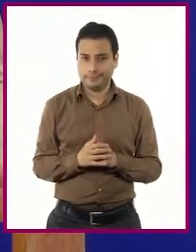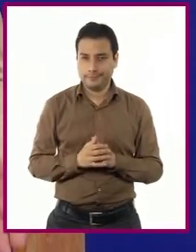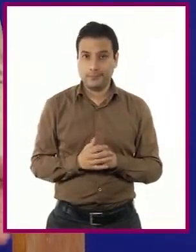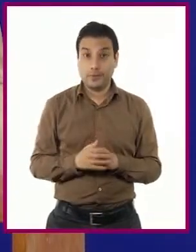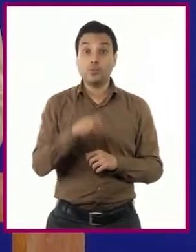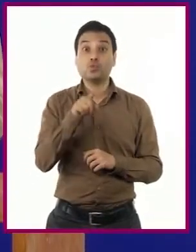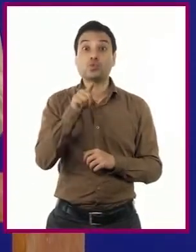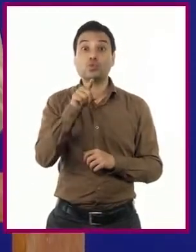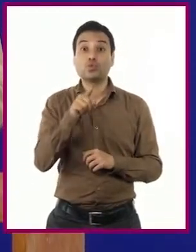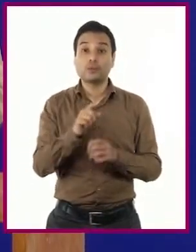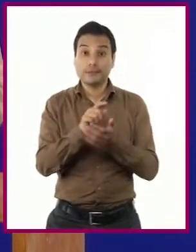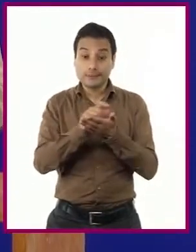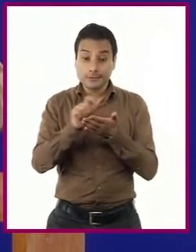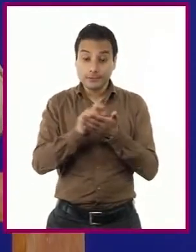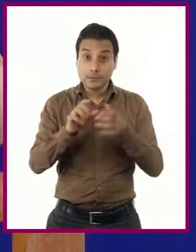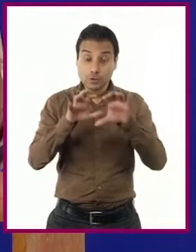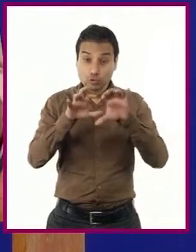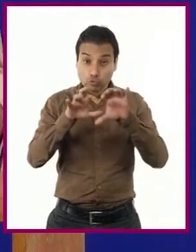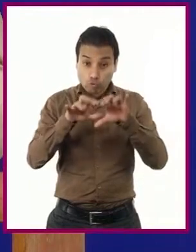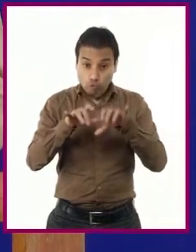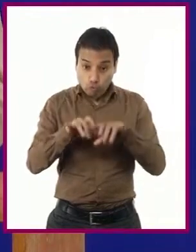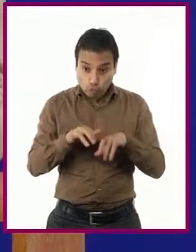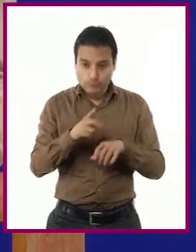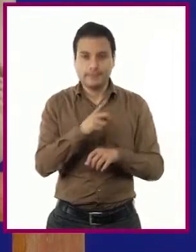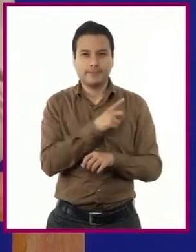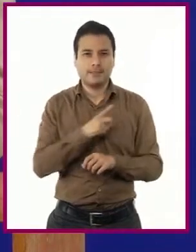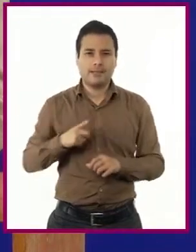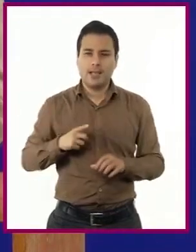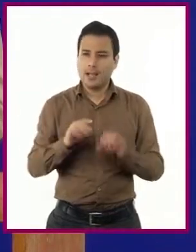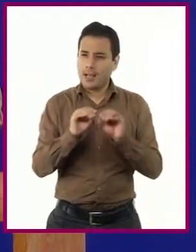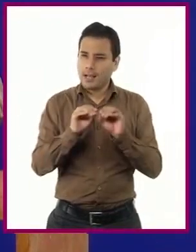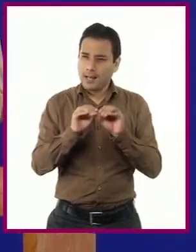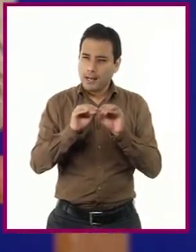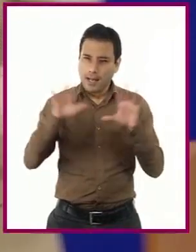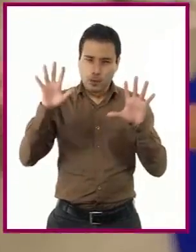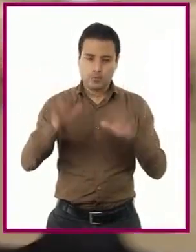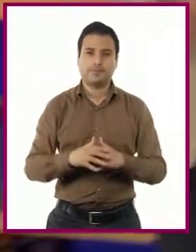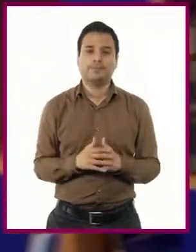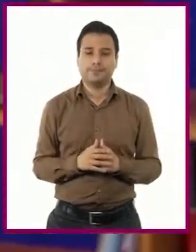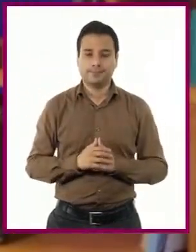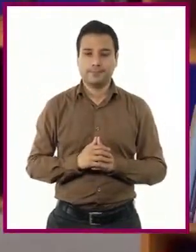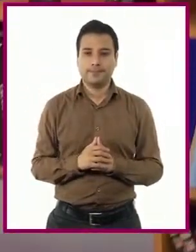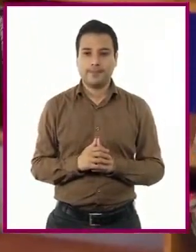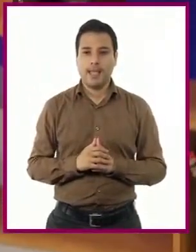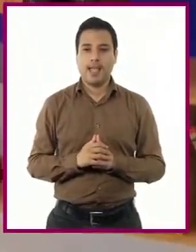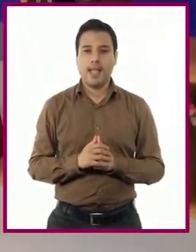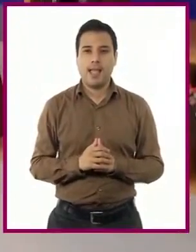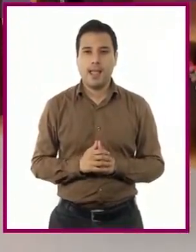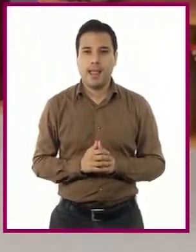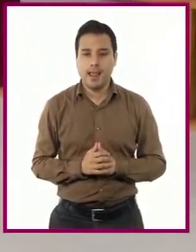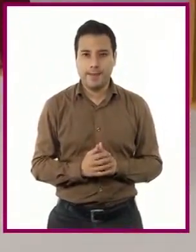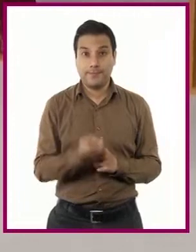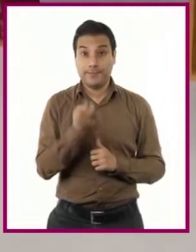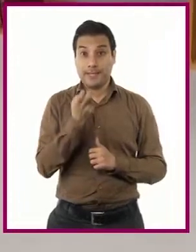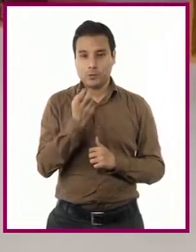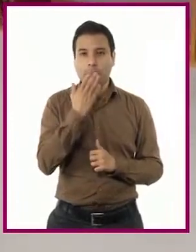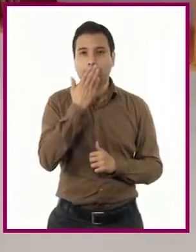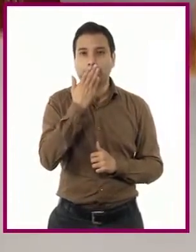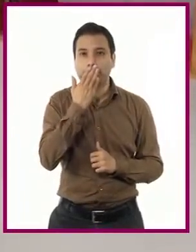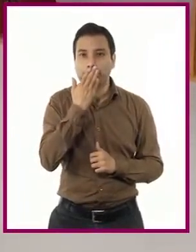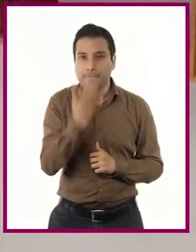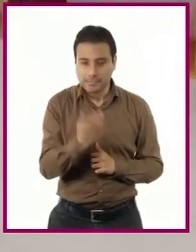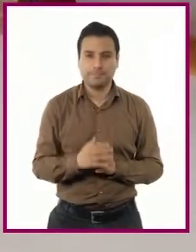claros acerca de lo que se permite y no se permite durante el tiempo de juego. Eso está muy bien, profesor. He participado